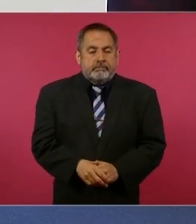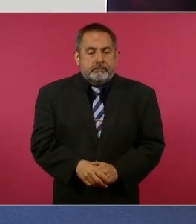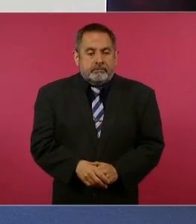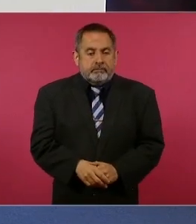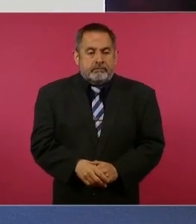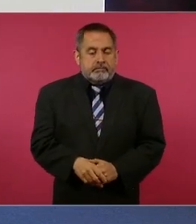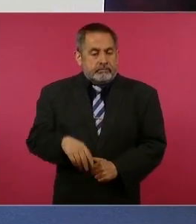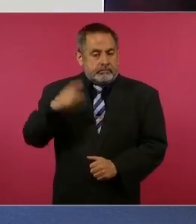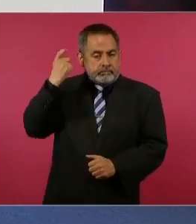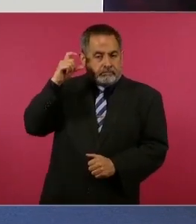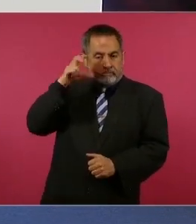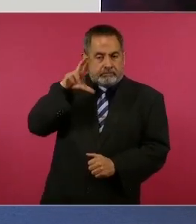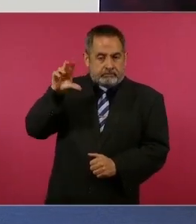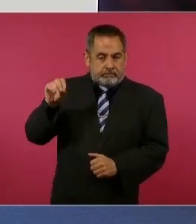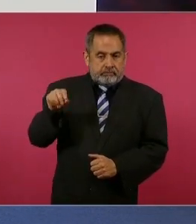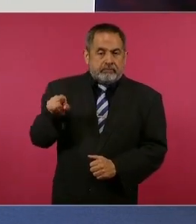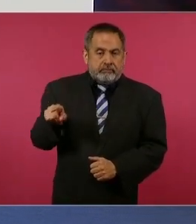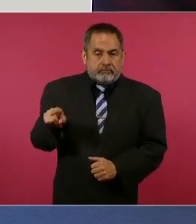Quintana Roo,